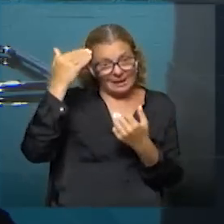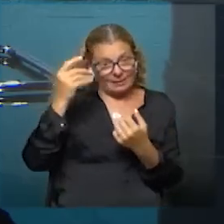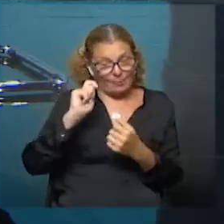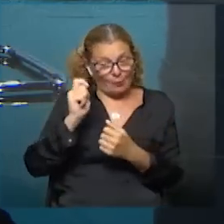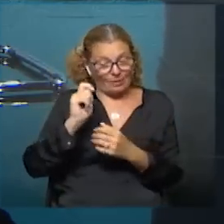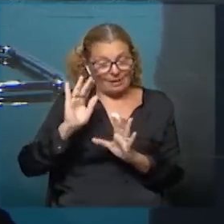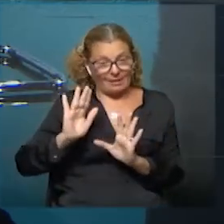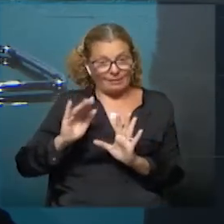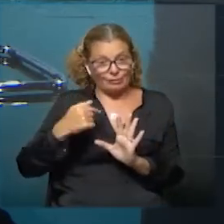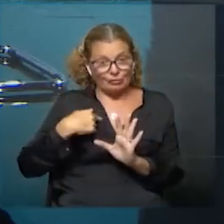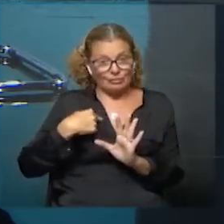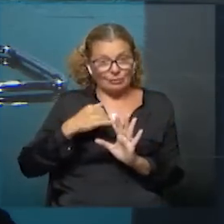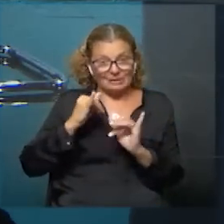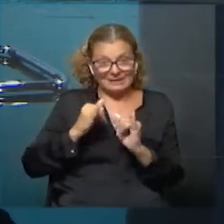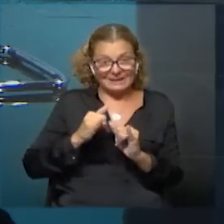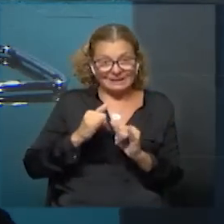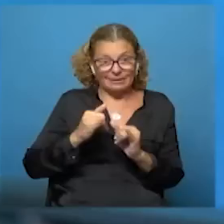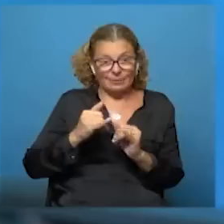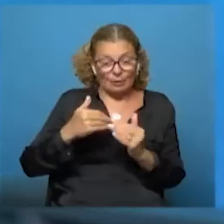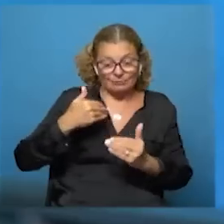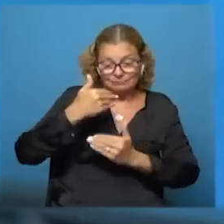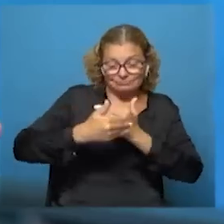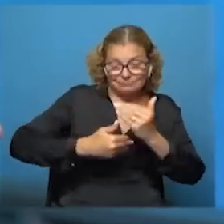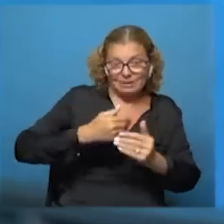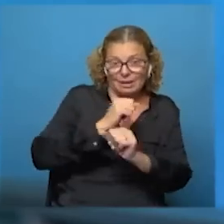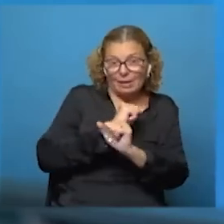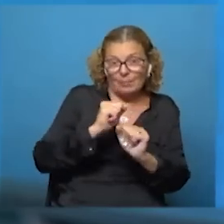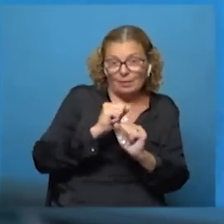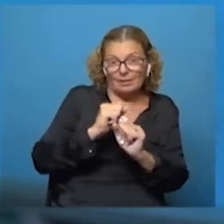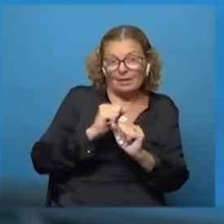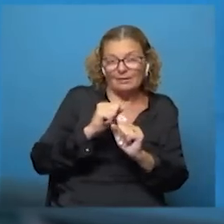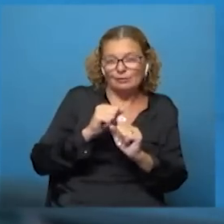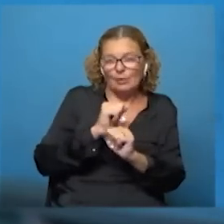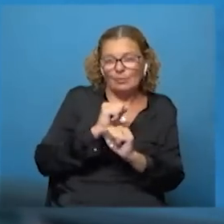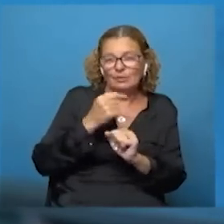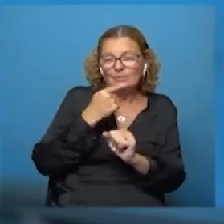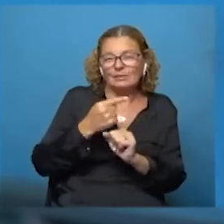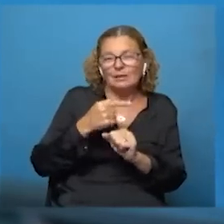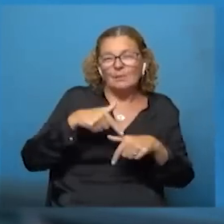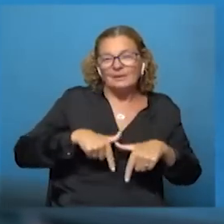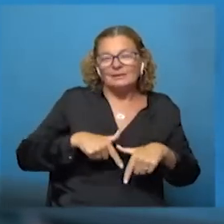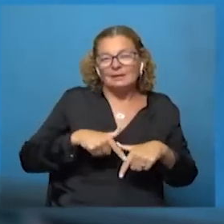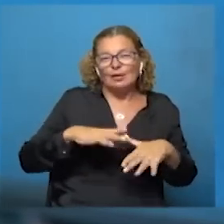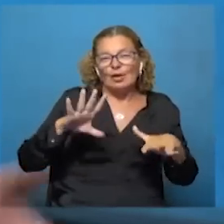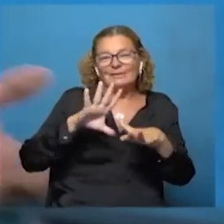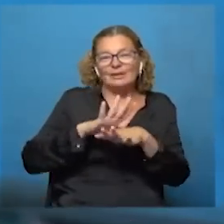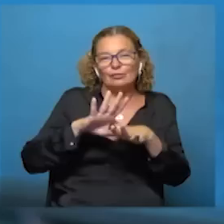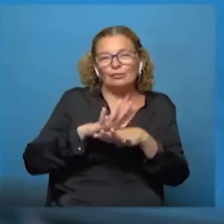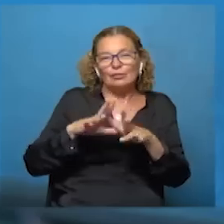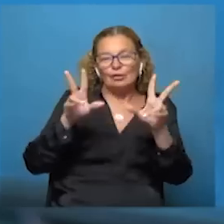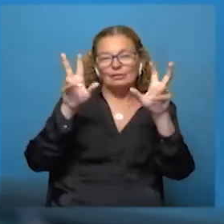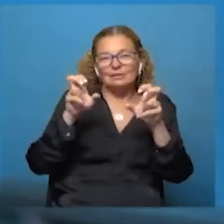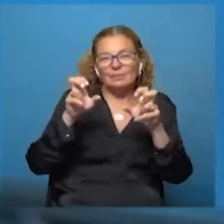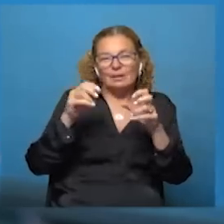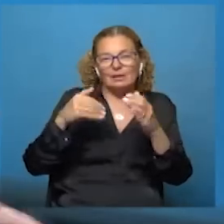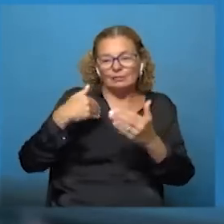pública yo tengo que tener un engranaje que me permita eso yo no puedo tirarlas al Ministerio de desarrollo social tema que